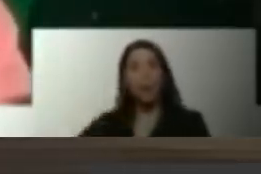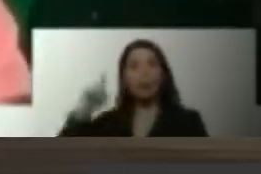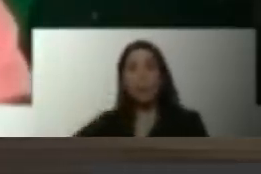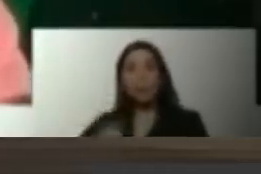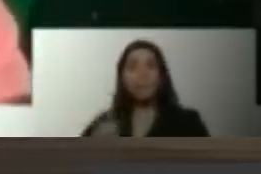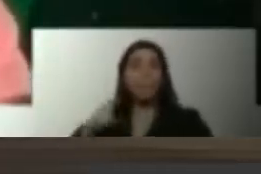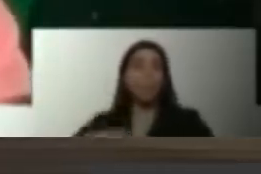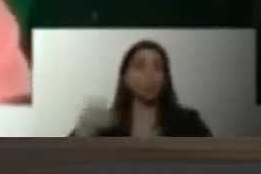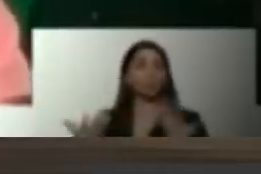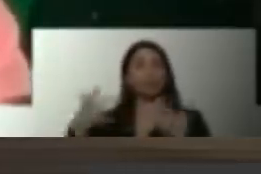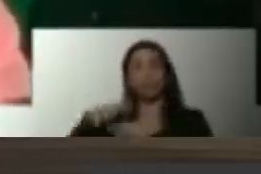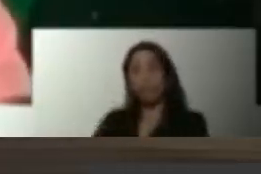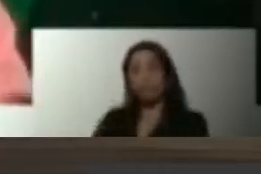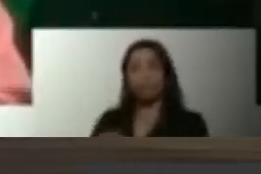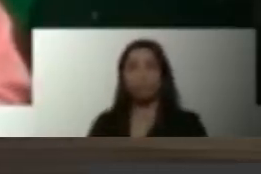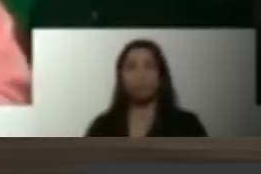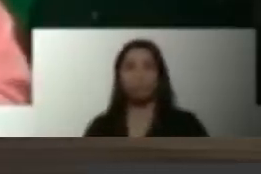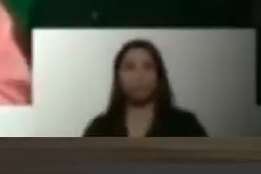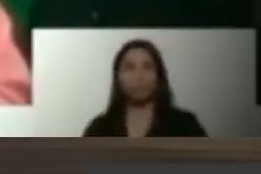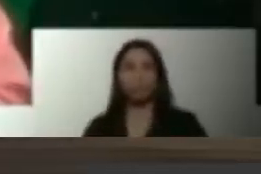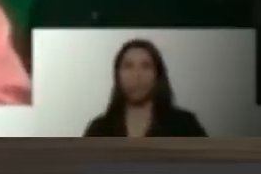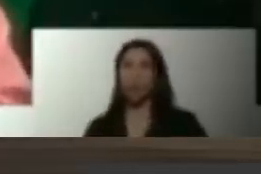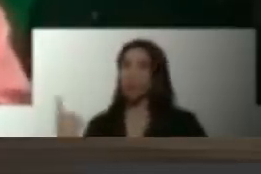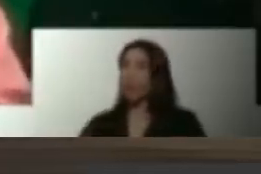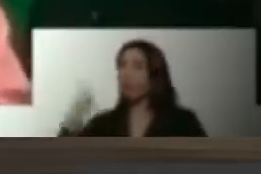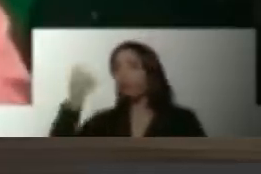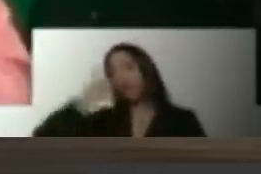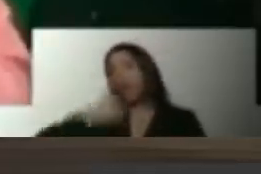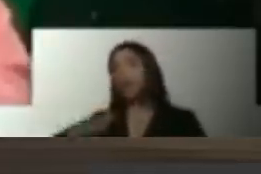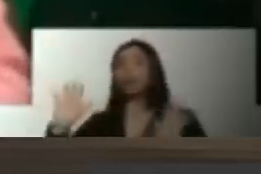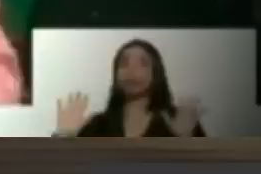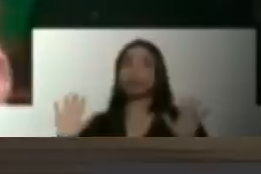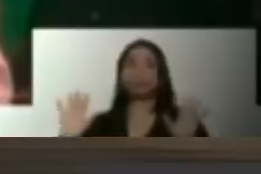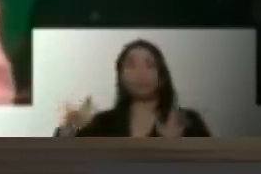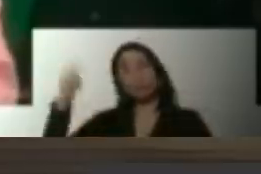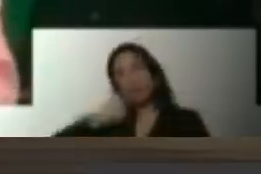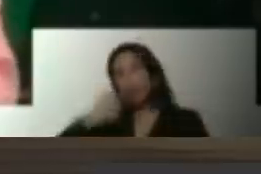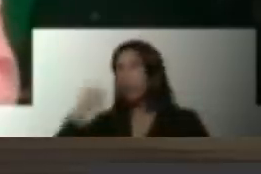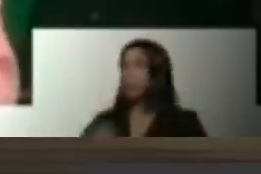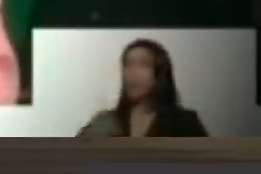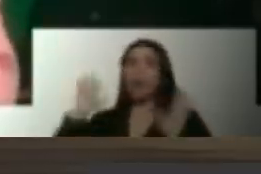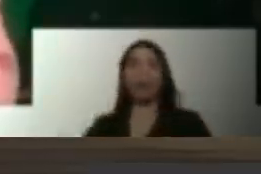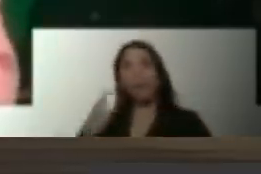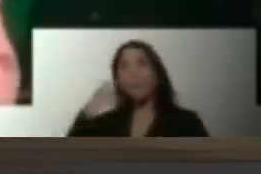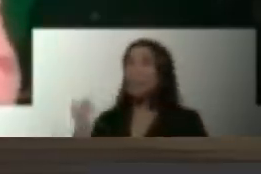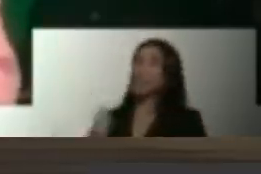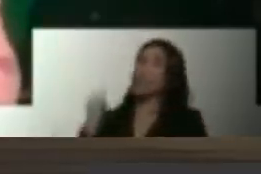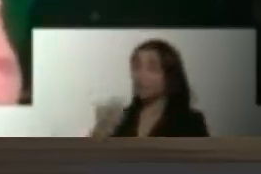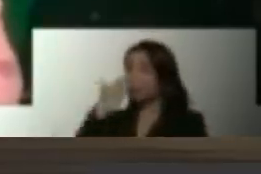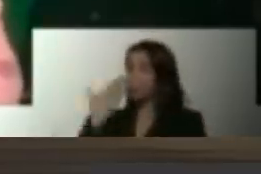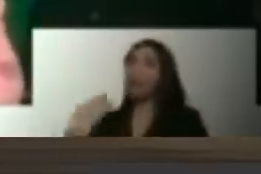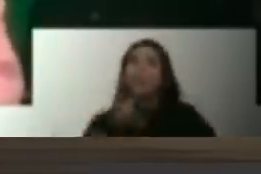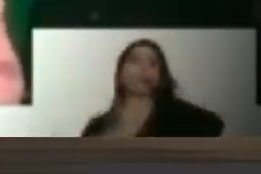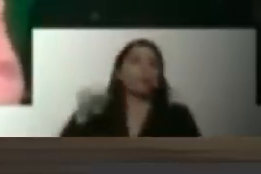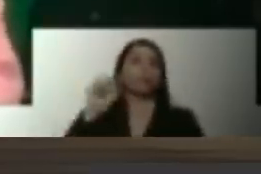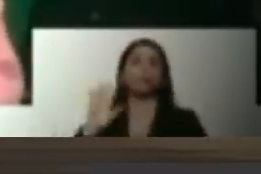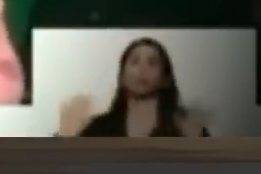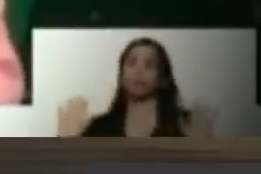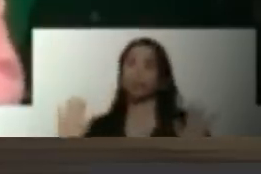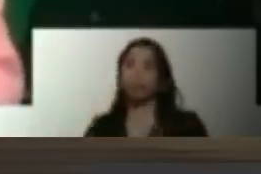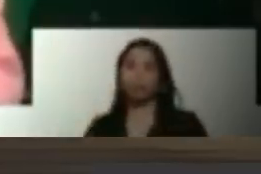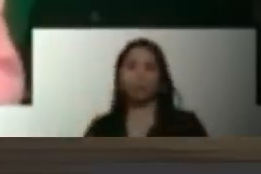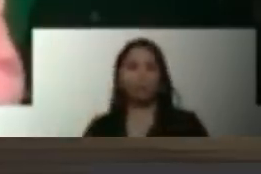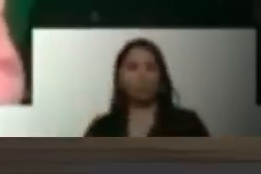invito también a dejar un comentario en este video y un me gusta para apoyar este canal informativo. De antemano, muchas gracias. Recuerde